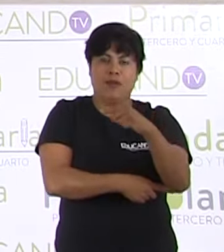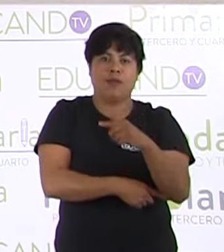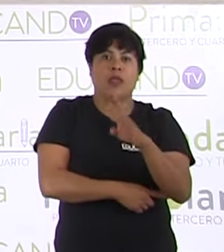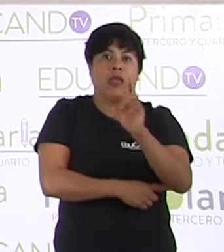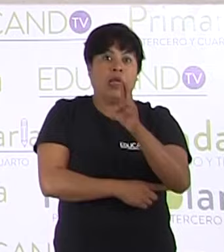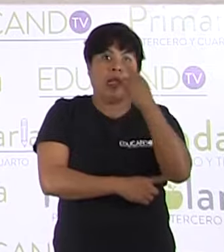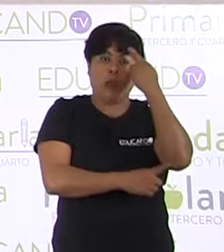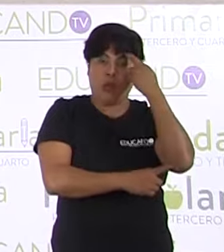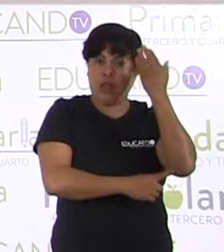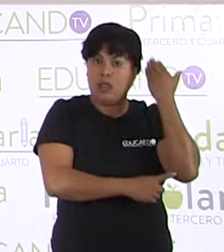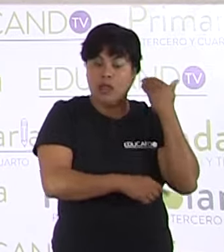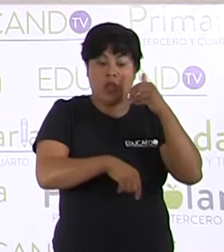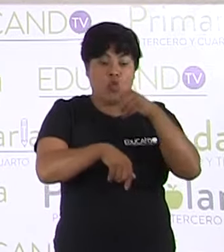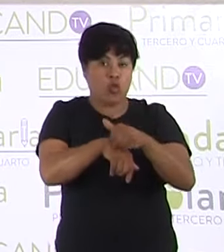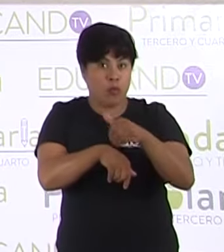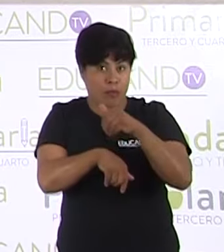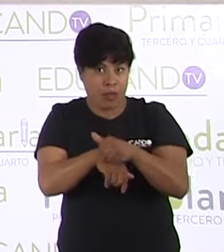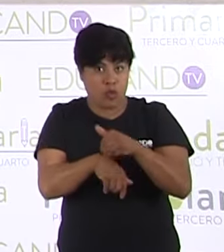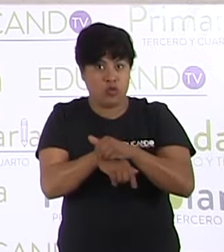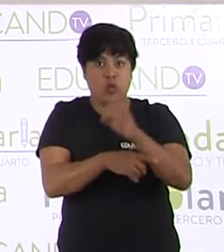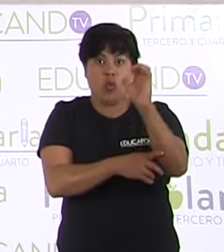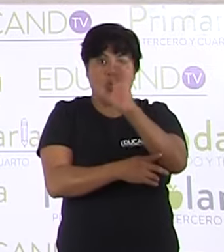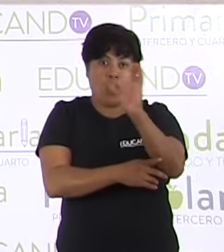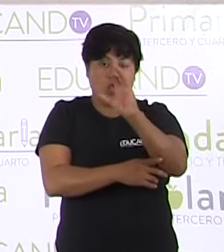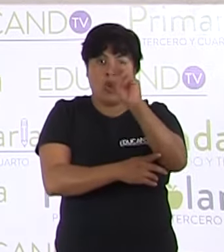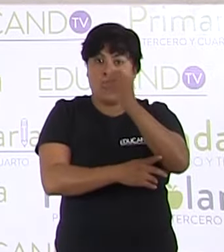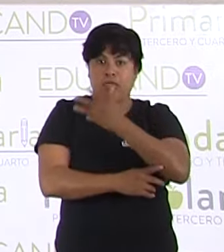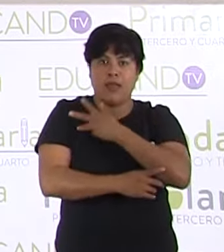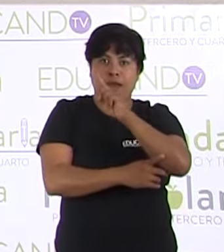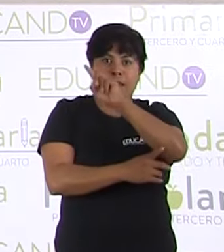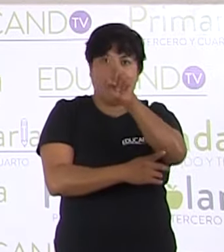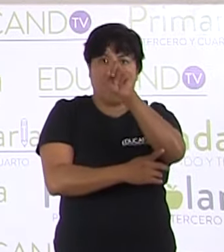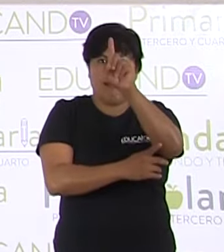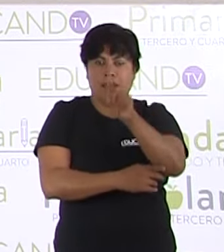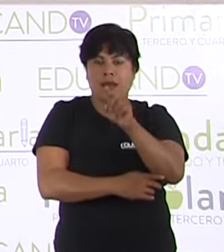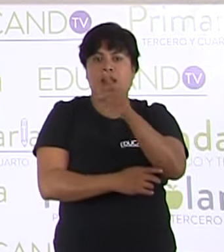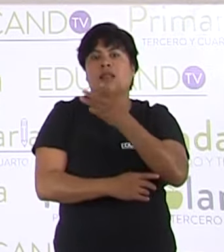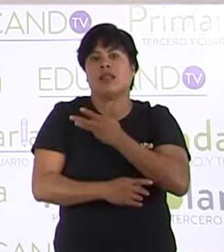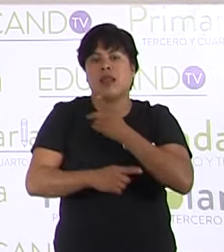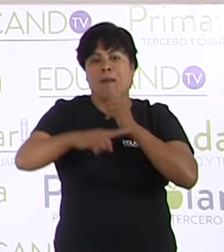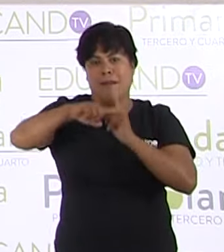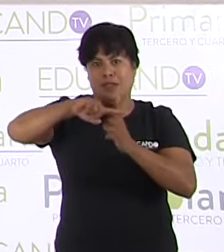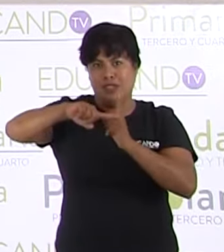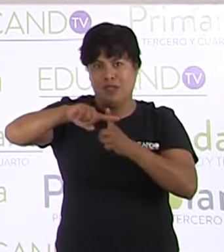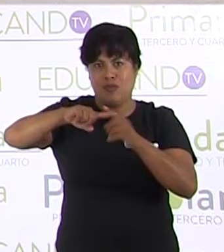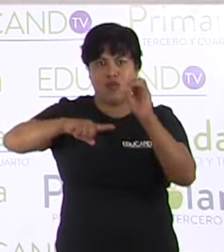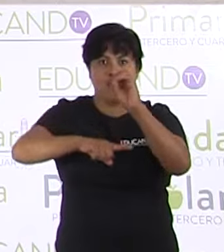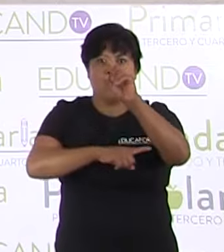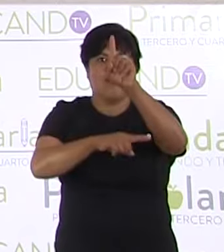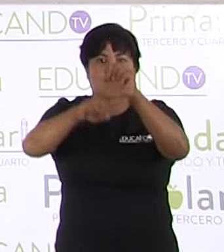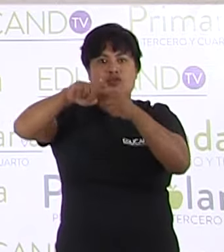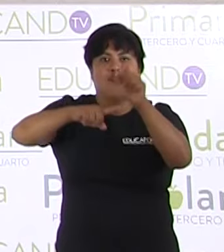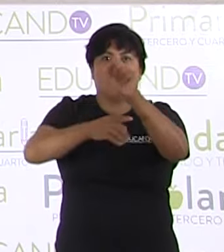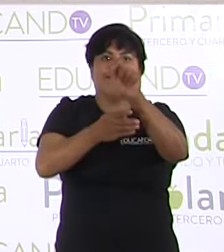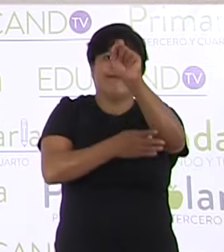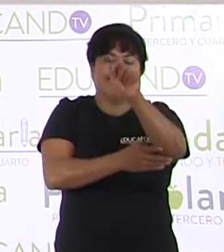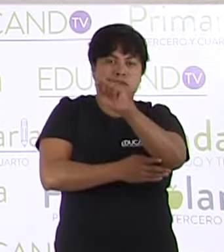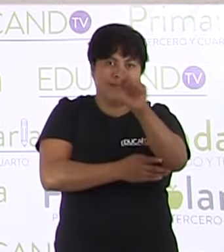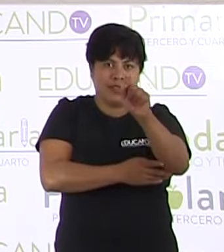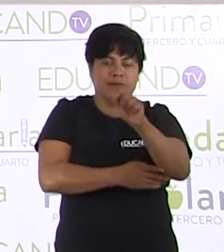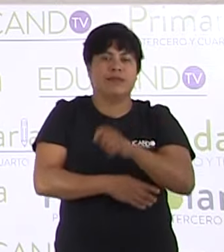que recordemos que todos los números cuando no tienen signo significa que tienen signo positivo Solo que no se anota